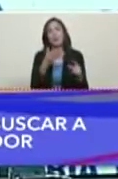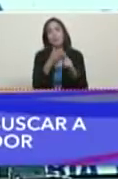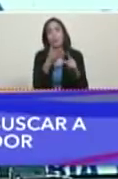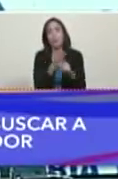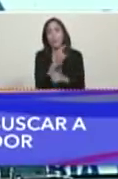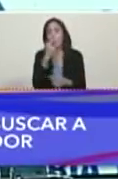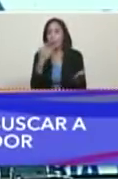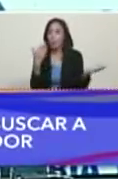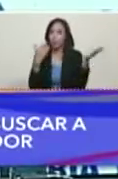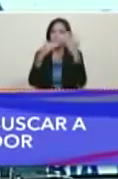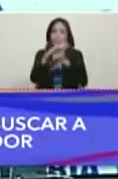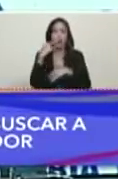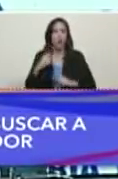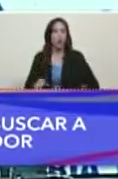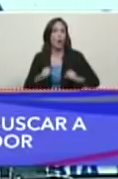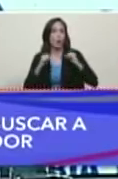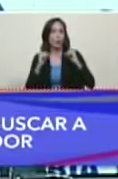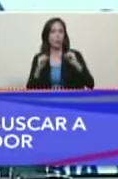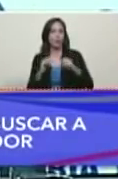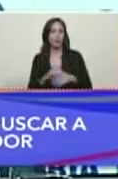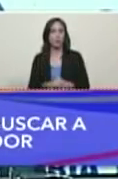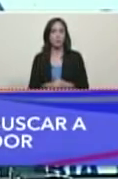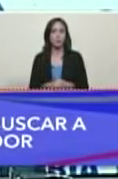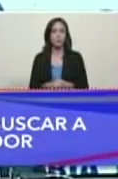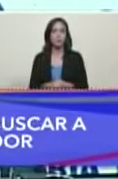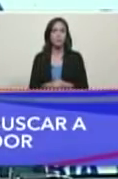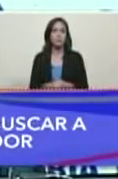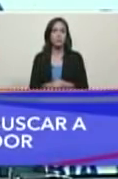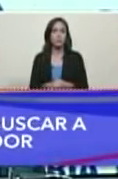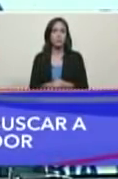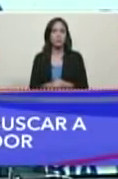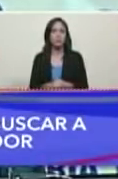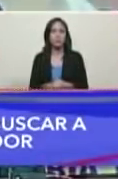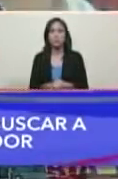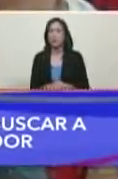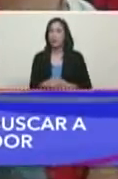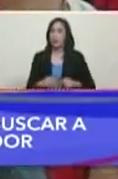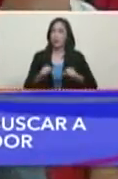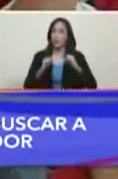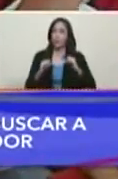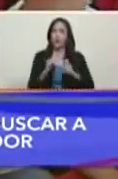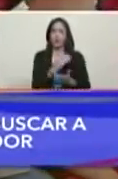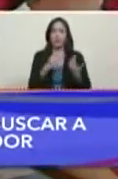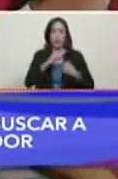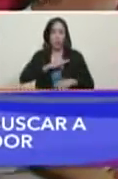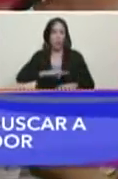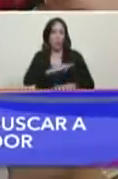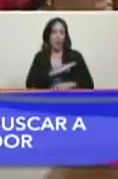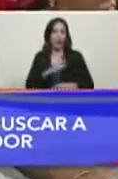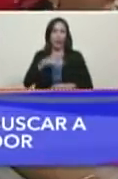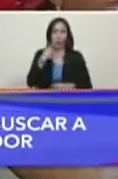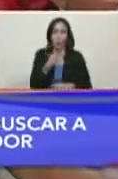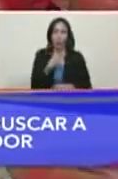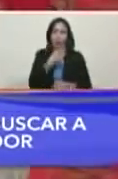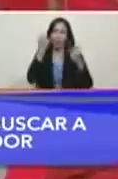a salir más fuertes que nunca, vamos a salir más fortalecidos en lo moral, en lo